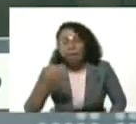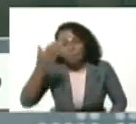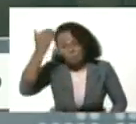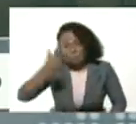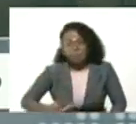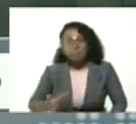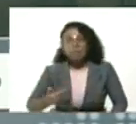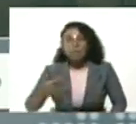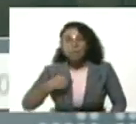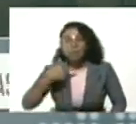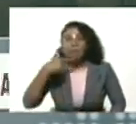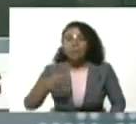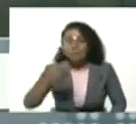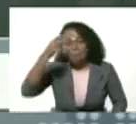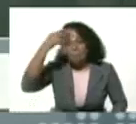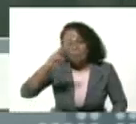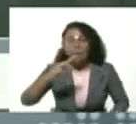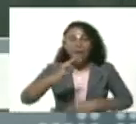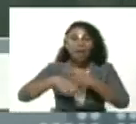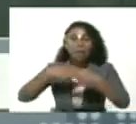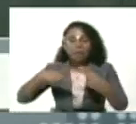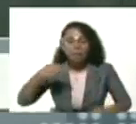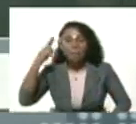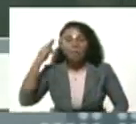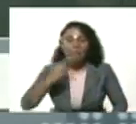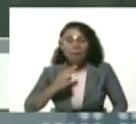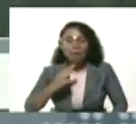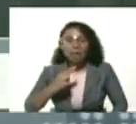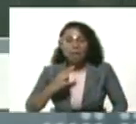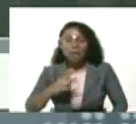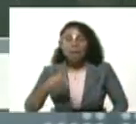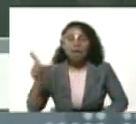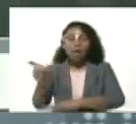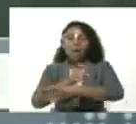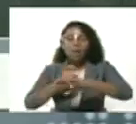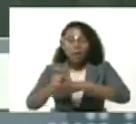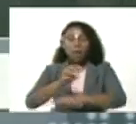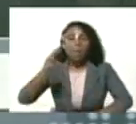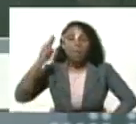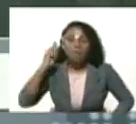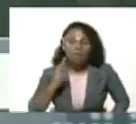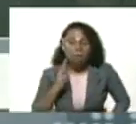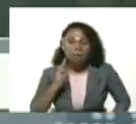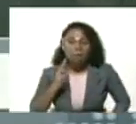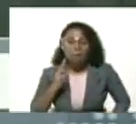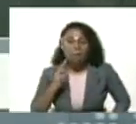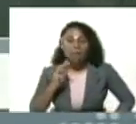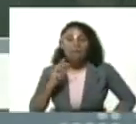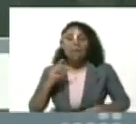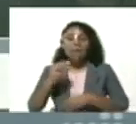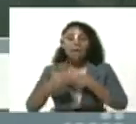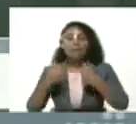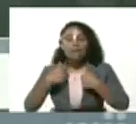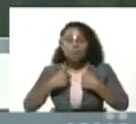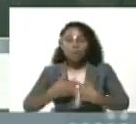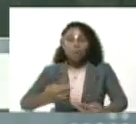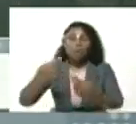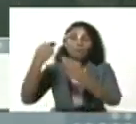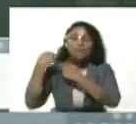digo en México, la revolución bolivariana, el gobierno bolivariano que presido